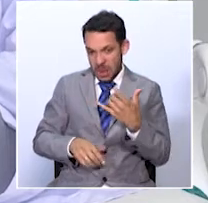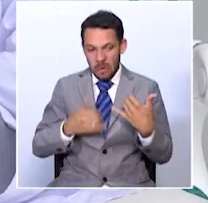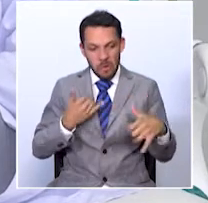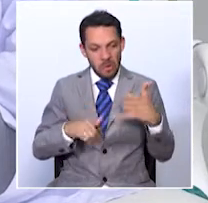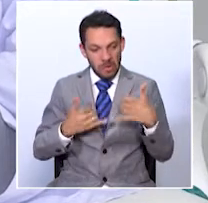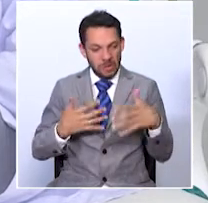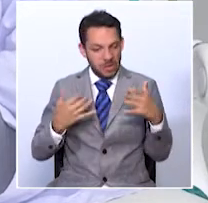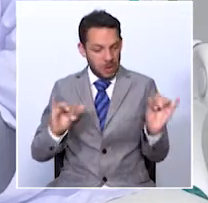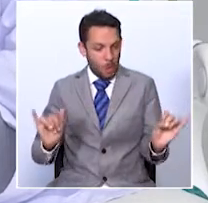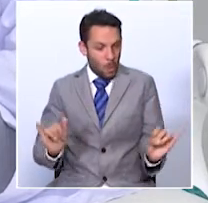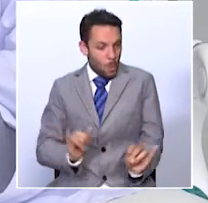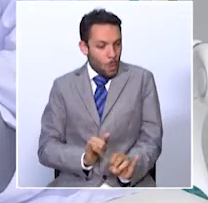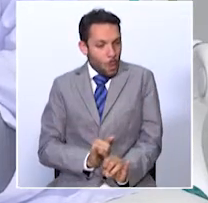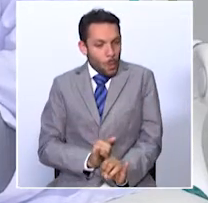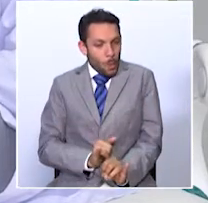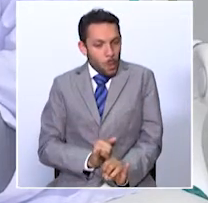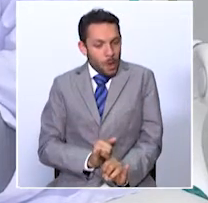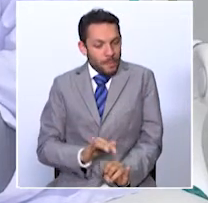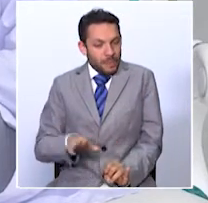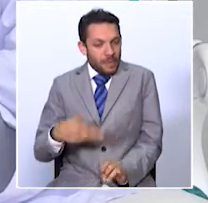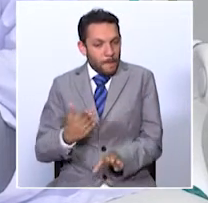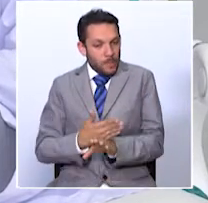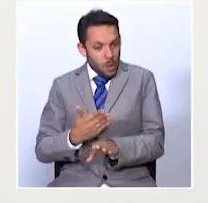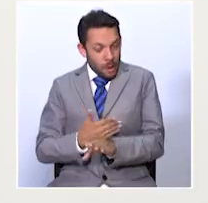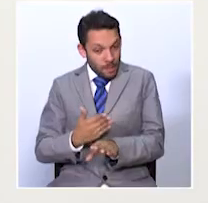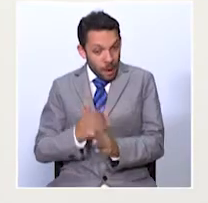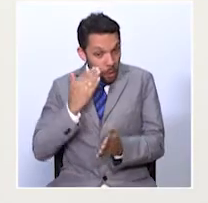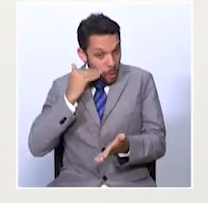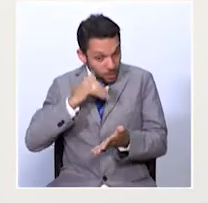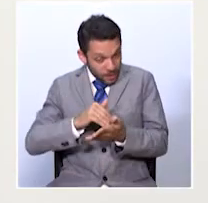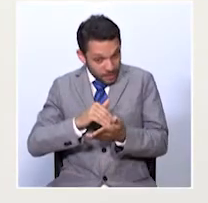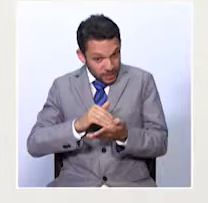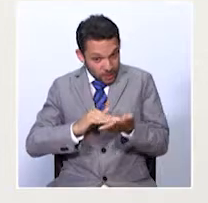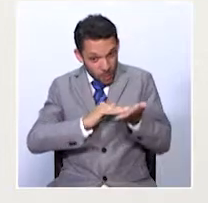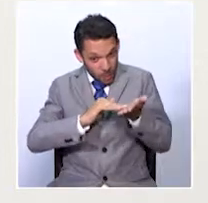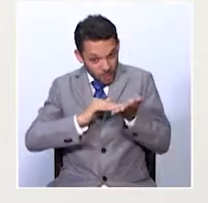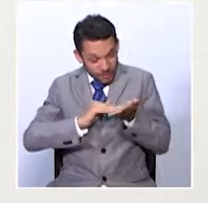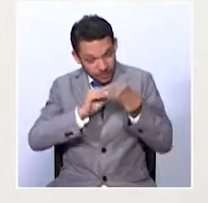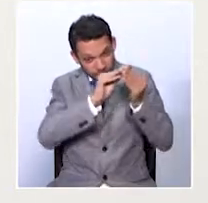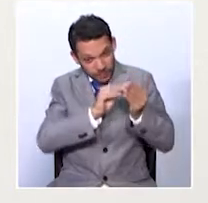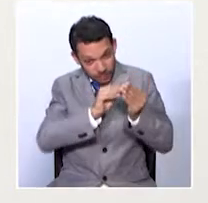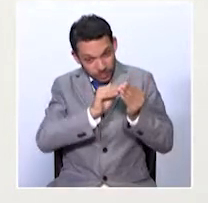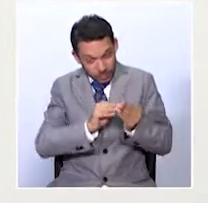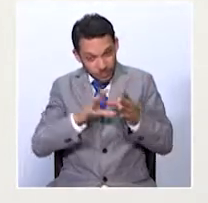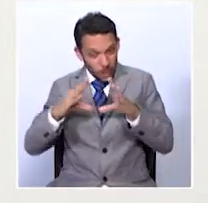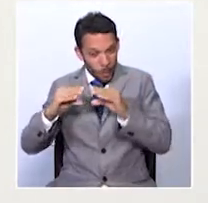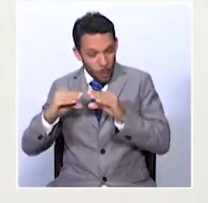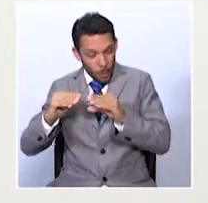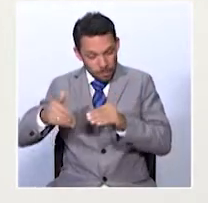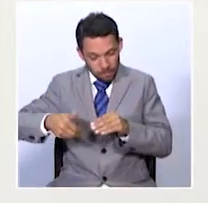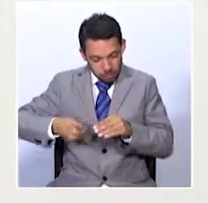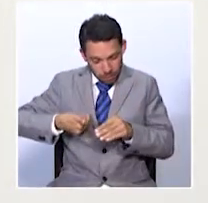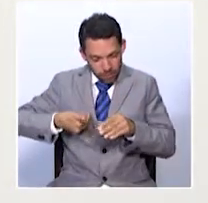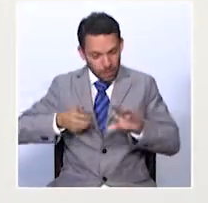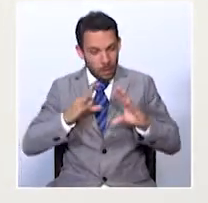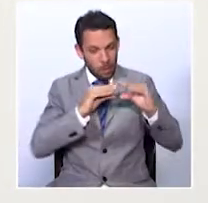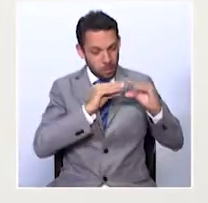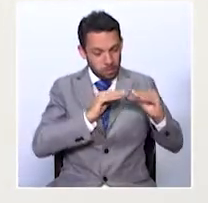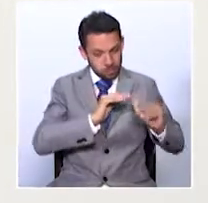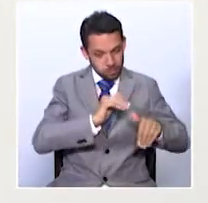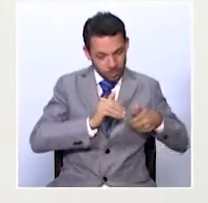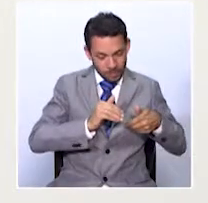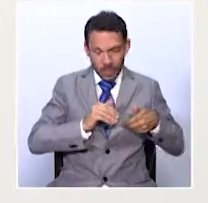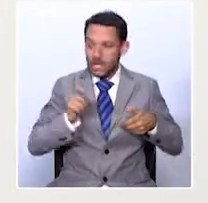de peso, y quedan con ese problema los senos. ¿Se puede corregir con unas prótesis? Se puede corregir no solamente con prótesis,